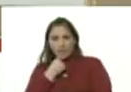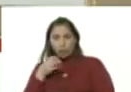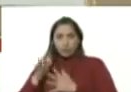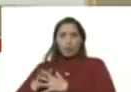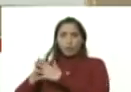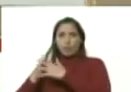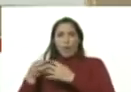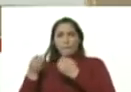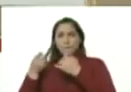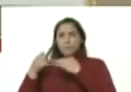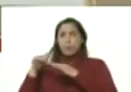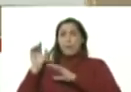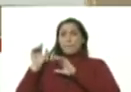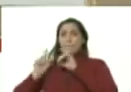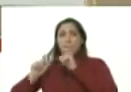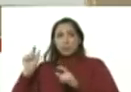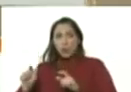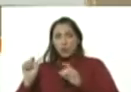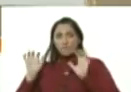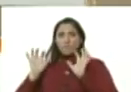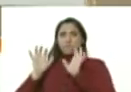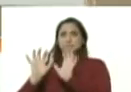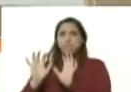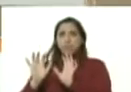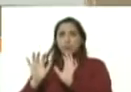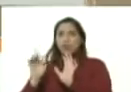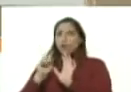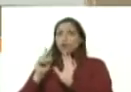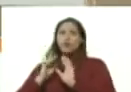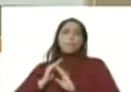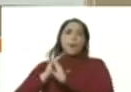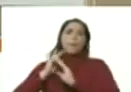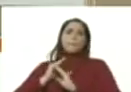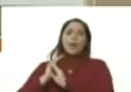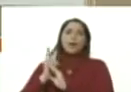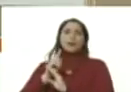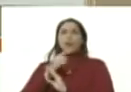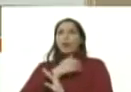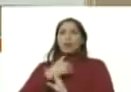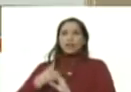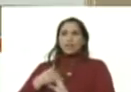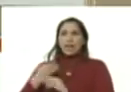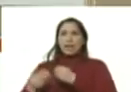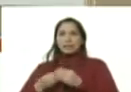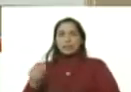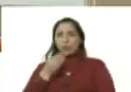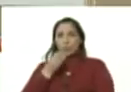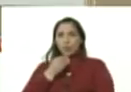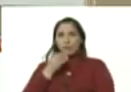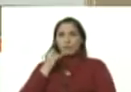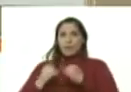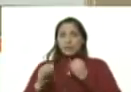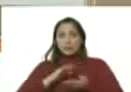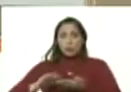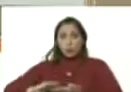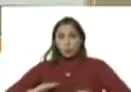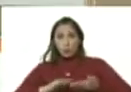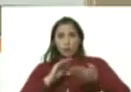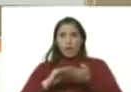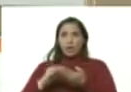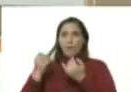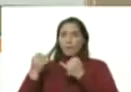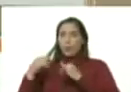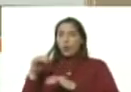de personas ahí asediando la instalación impedían que así fuera. Bueno, al final lo solucionaron como solucionan muchas veces los Estados